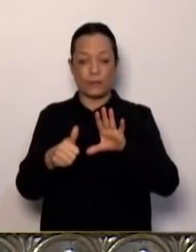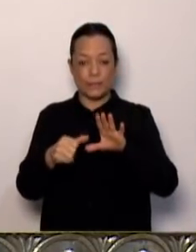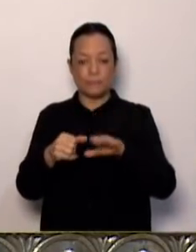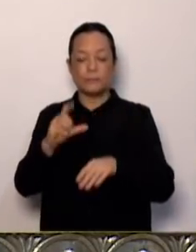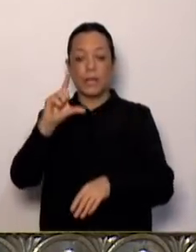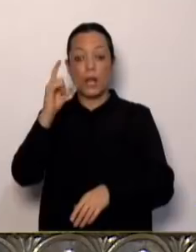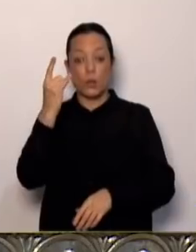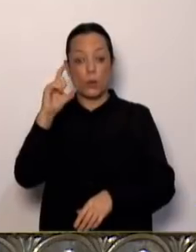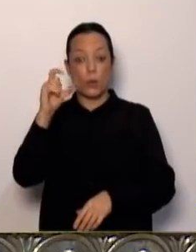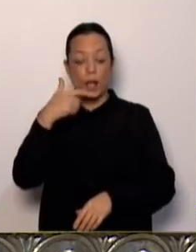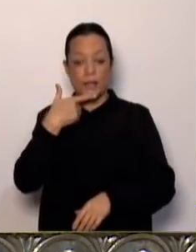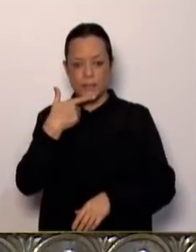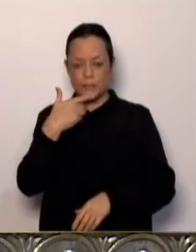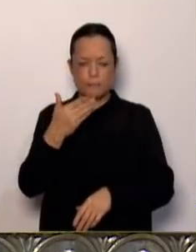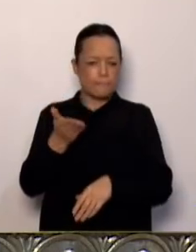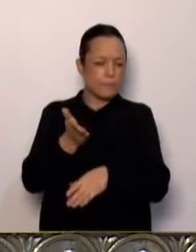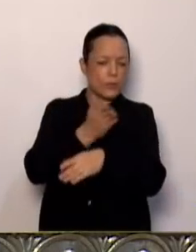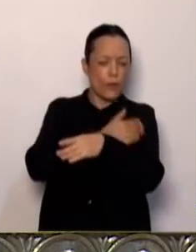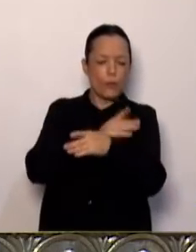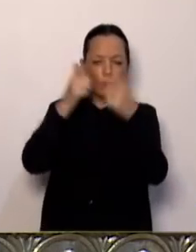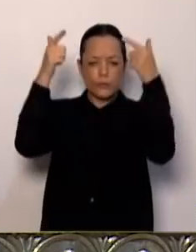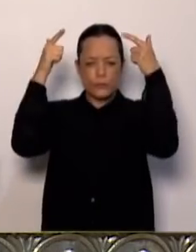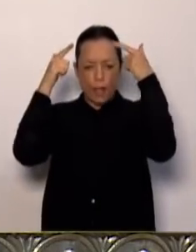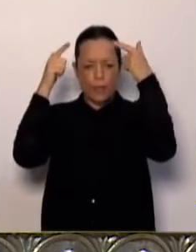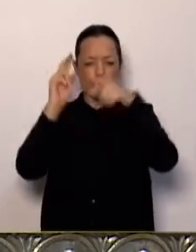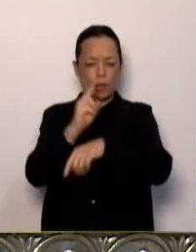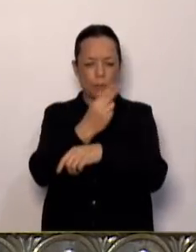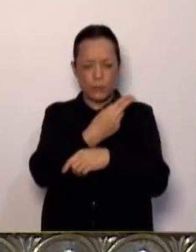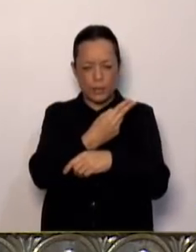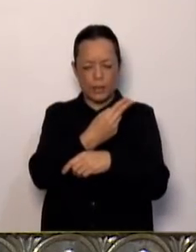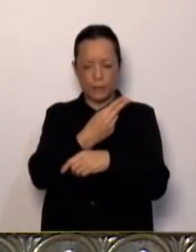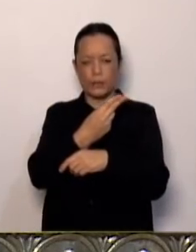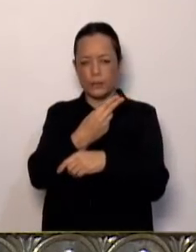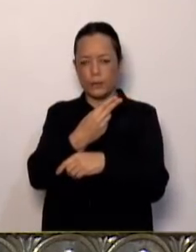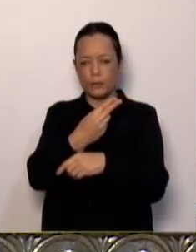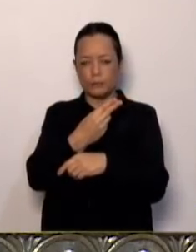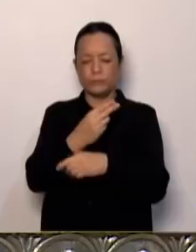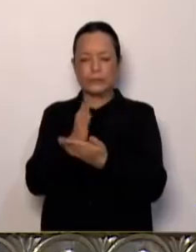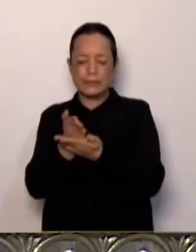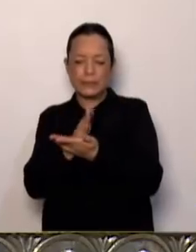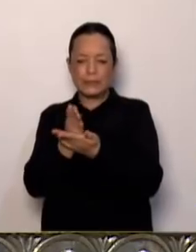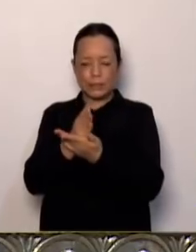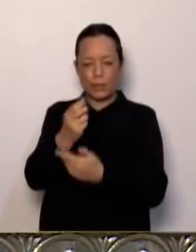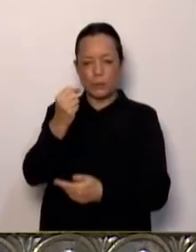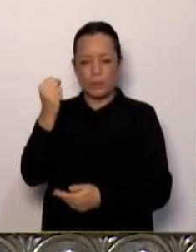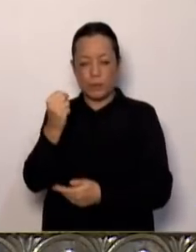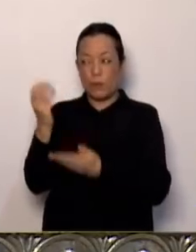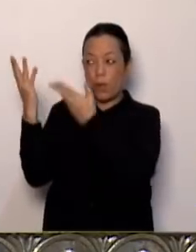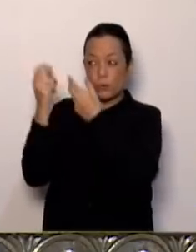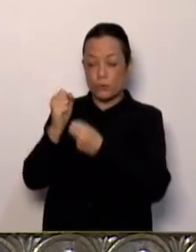Lucas, los mártires y todos los santos por cuya intercesión confiamos obtener siempre tu